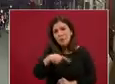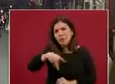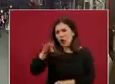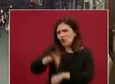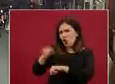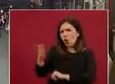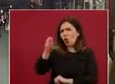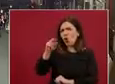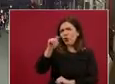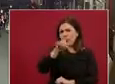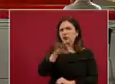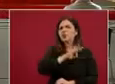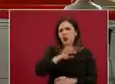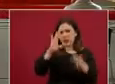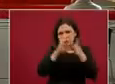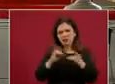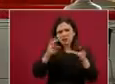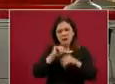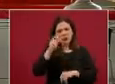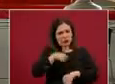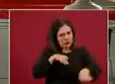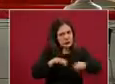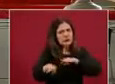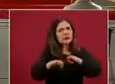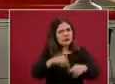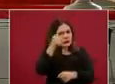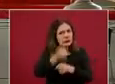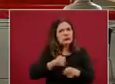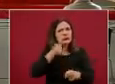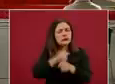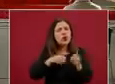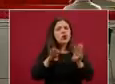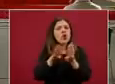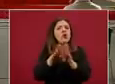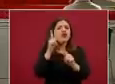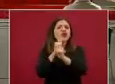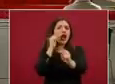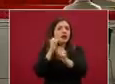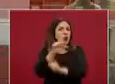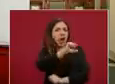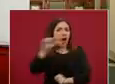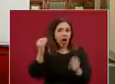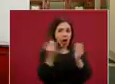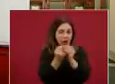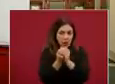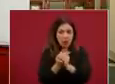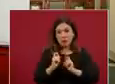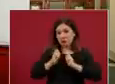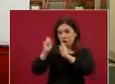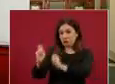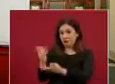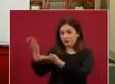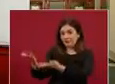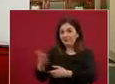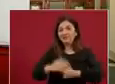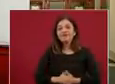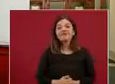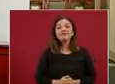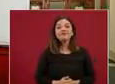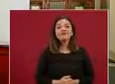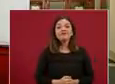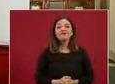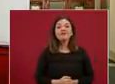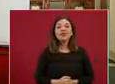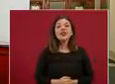doctor Cortés nos puede comentar lo que hemos trabajado también respecto a transporte, y le dejo al doctor Alomía la otra pregunta que